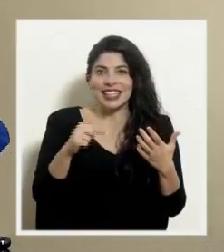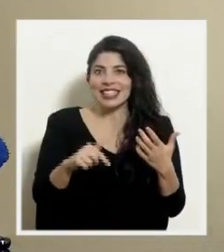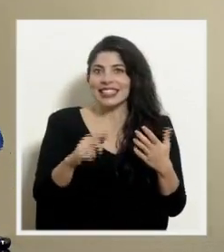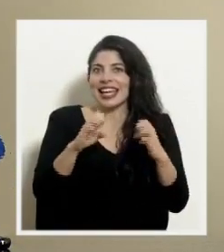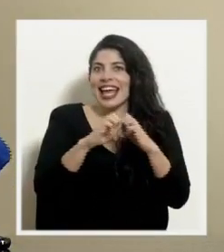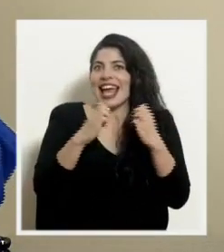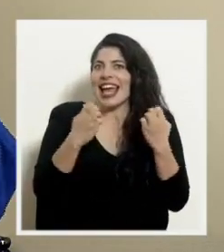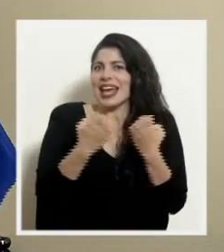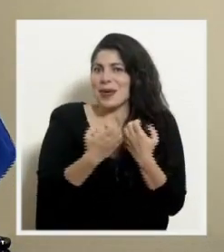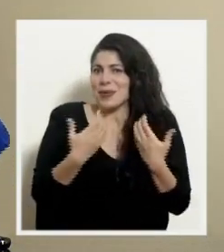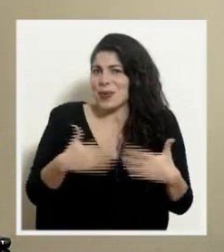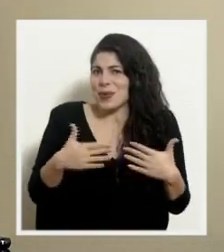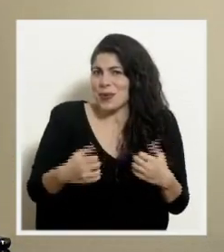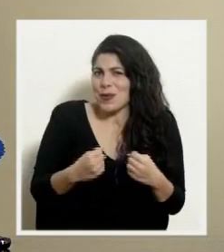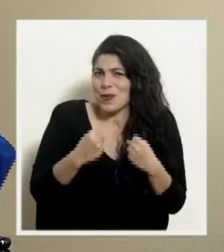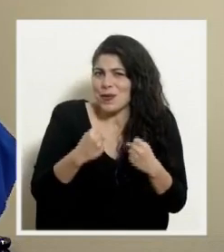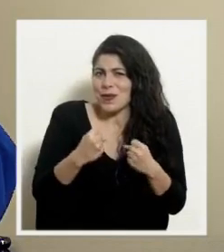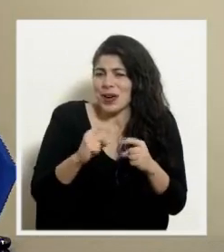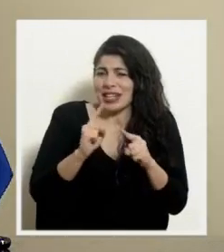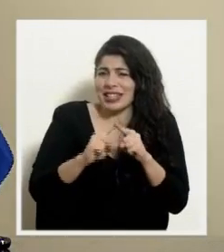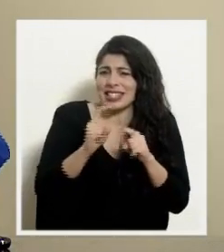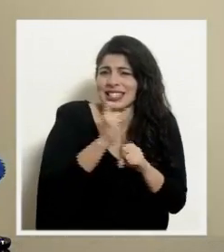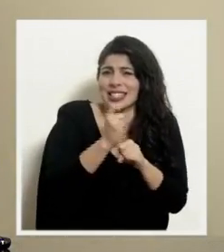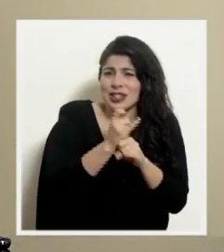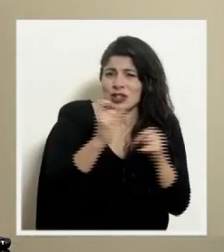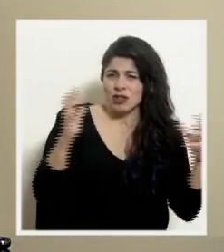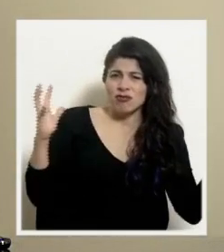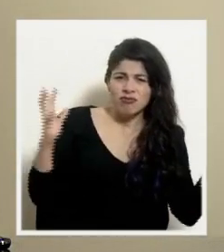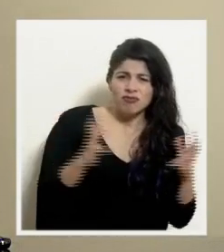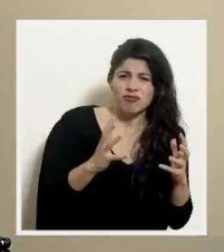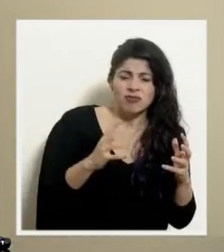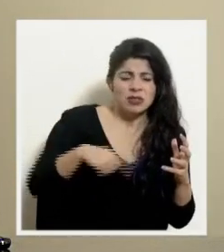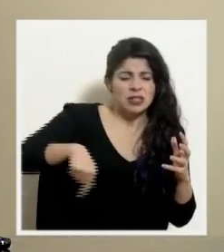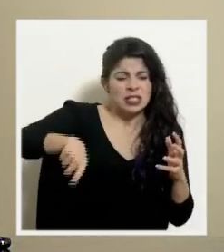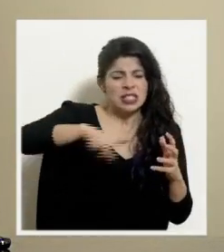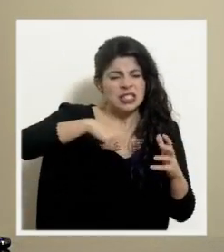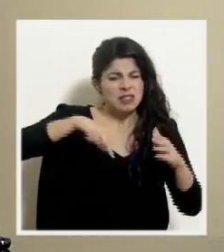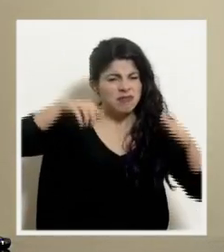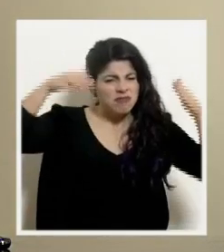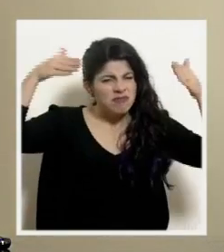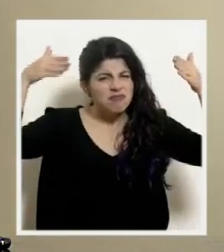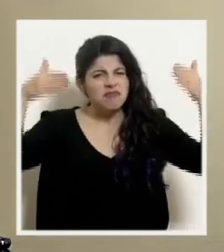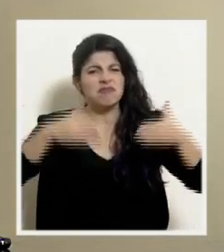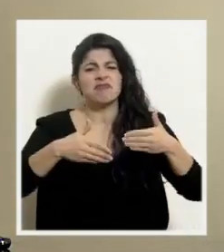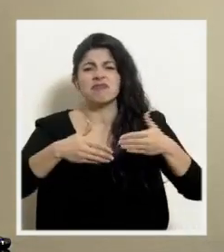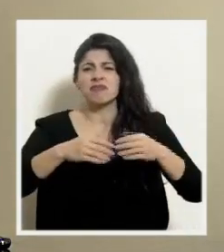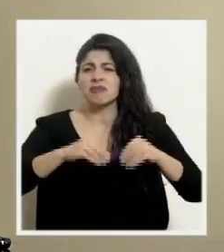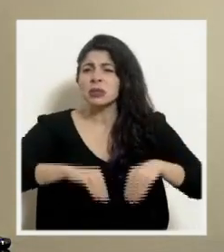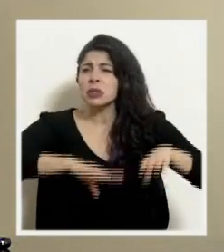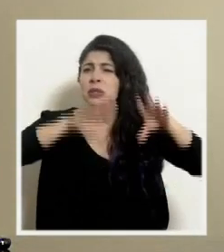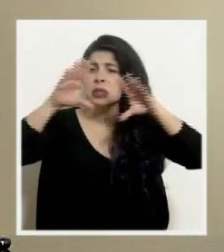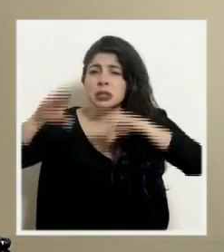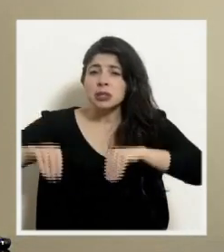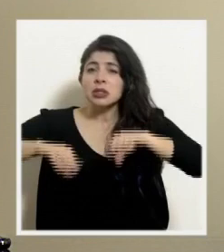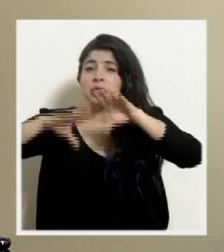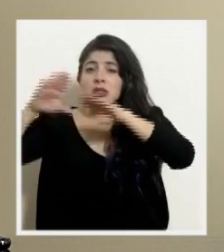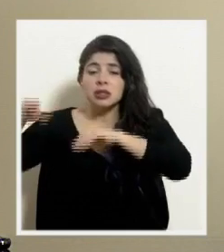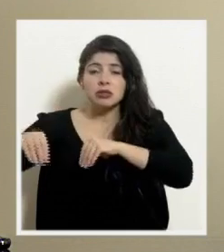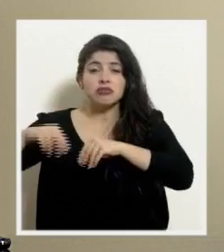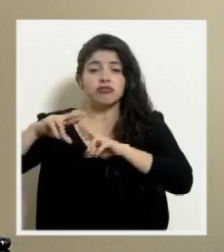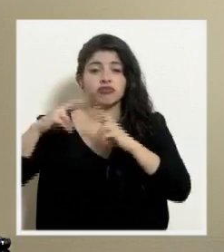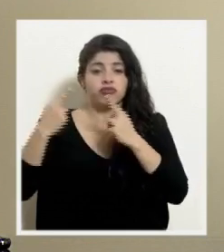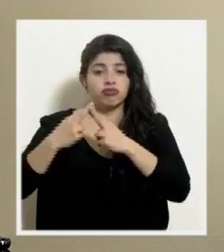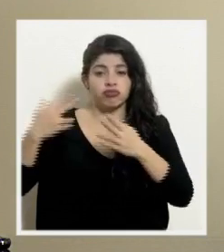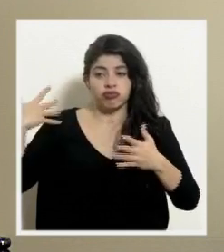equipo muy potente, interinstitucional, dedicados. Prácticamente en sesión permanente hemos estado, como bien